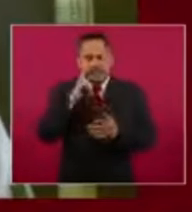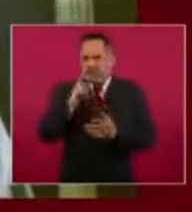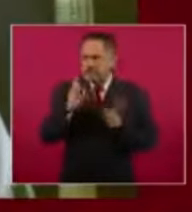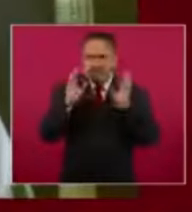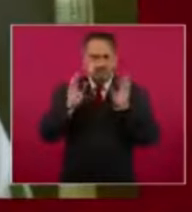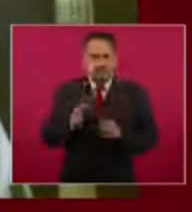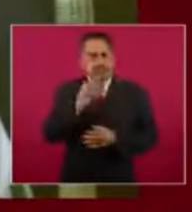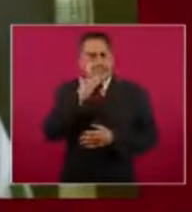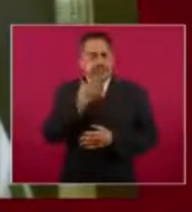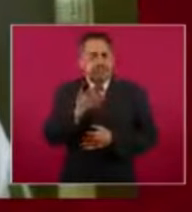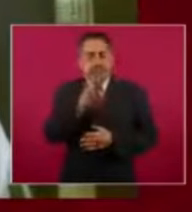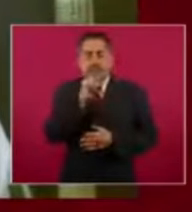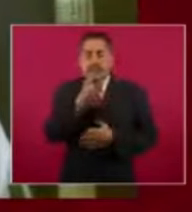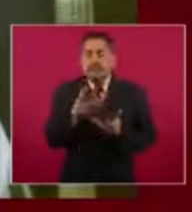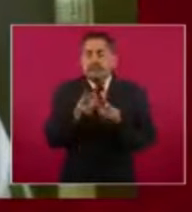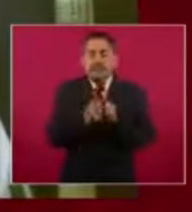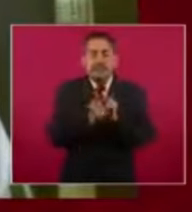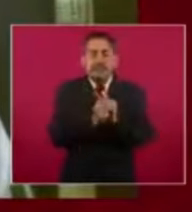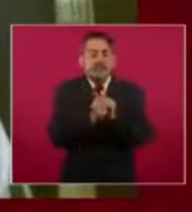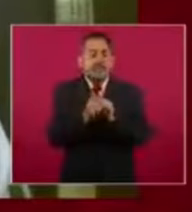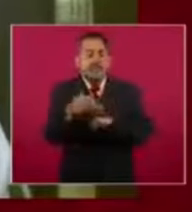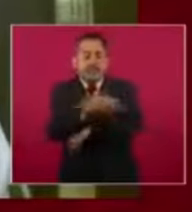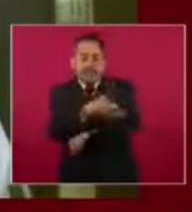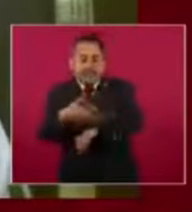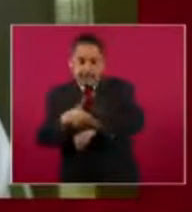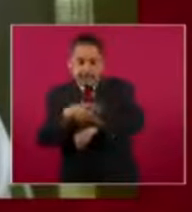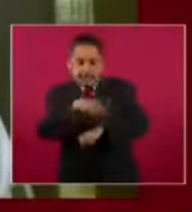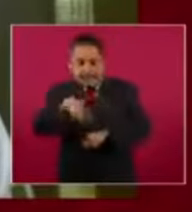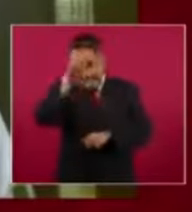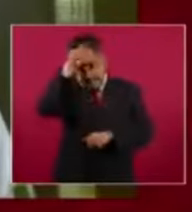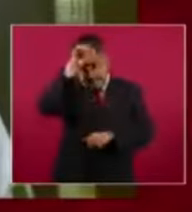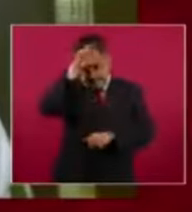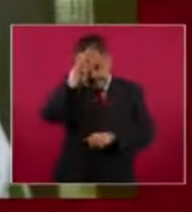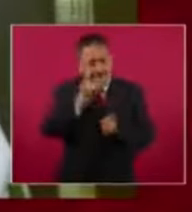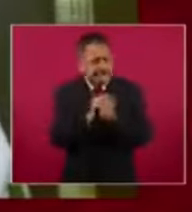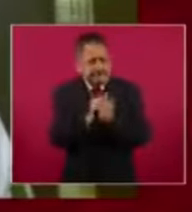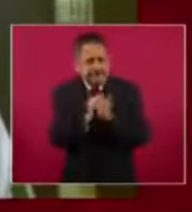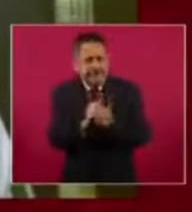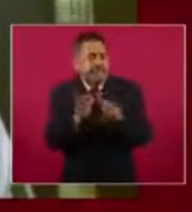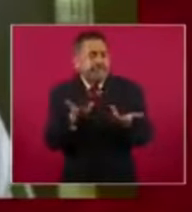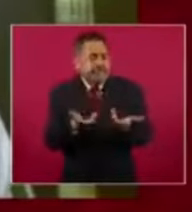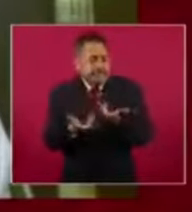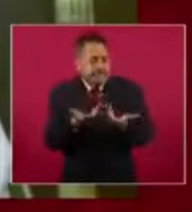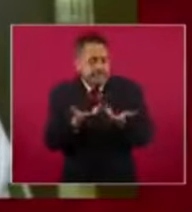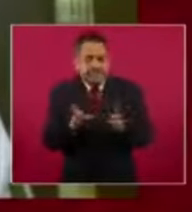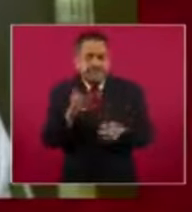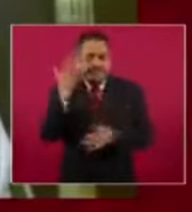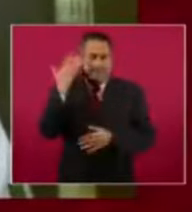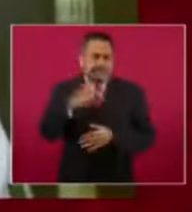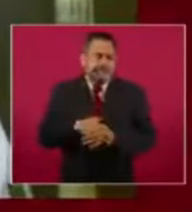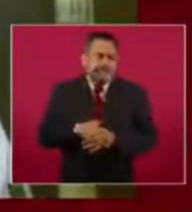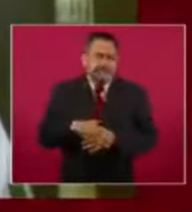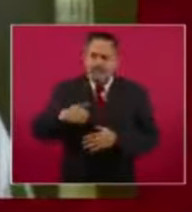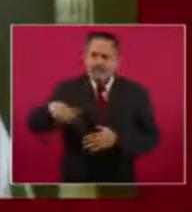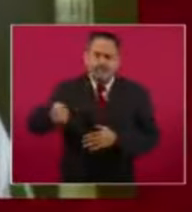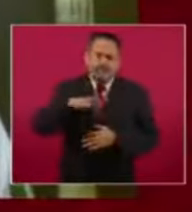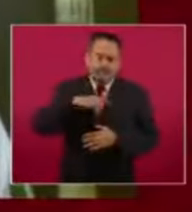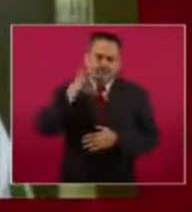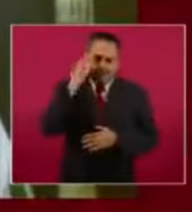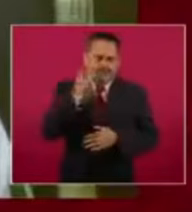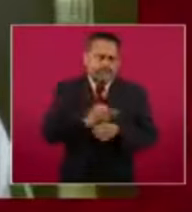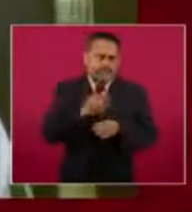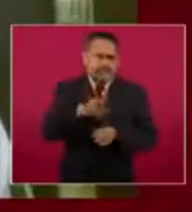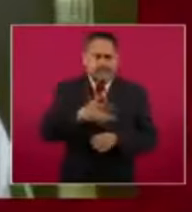y además muy cercanos a los familiares de nuestros mineros. Sabemos que para ellos son